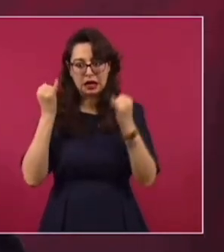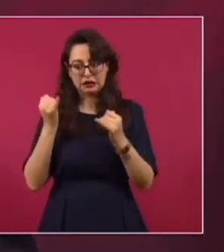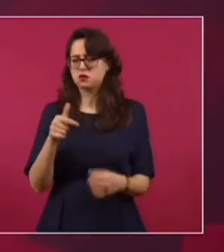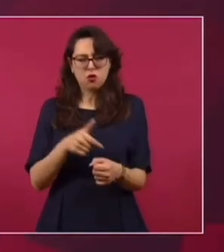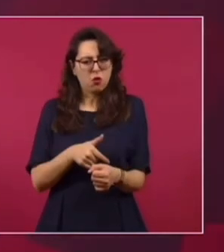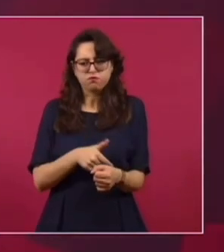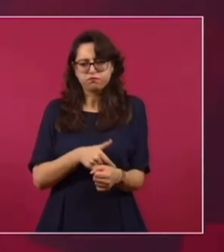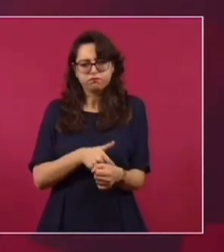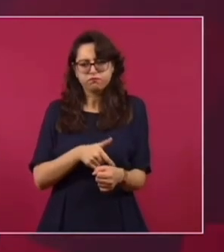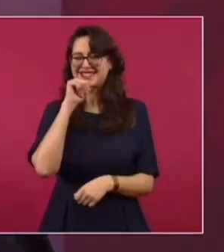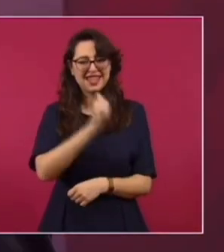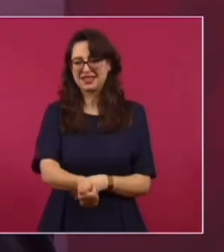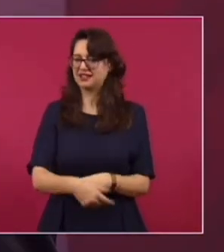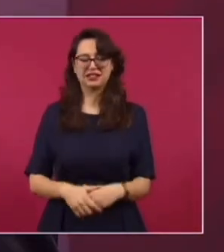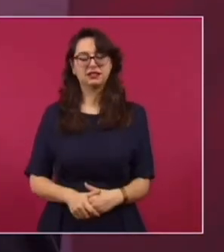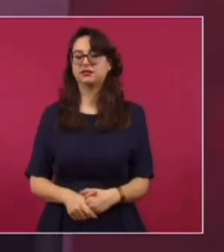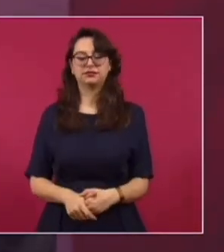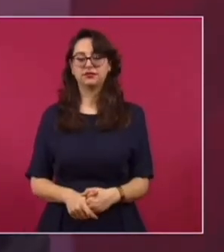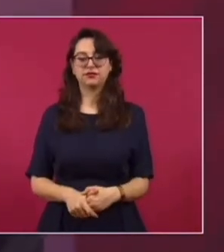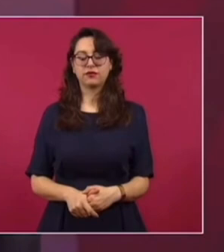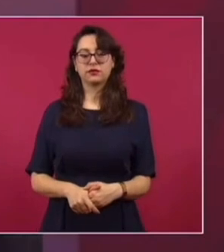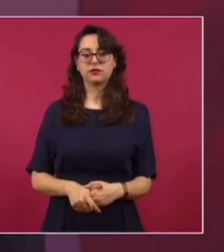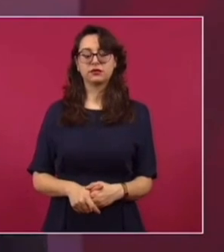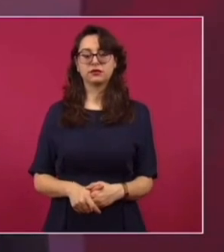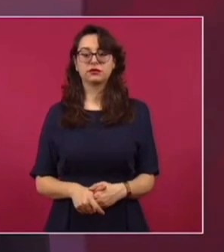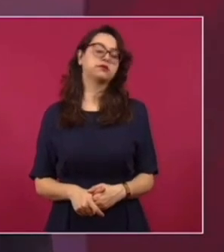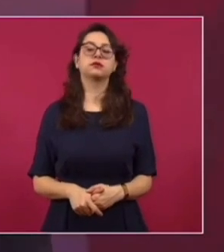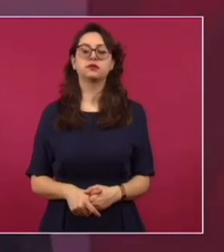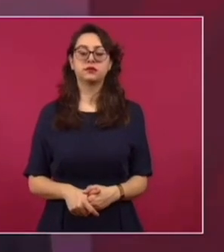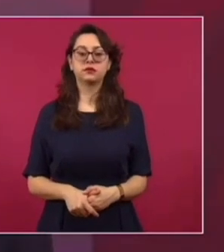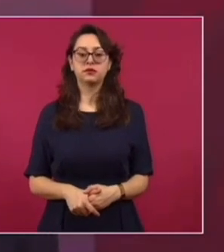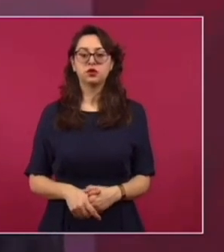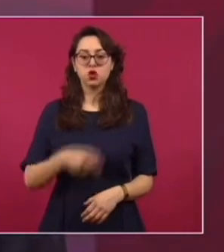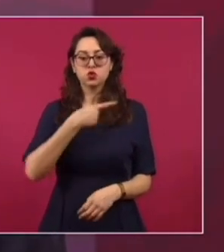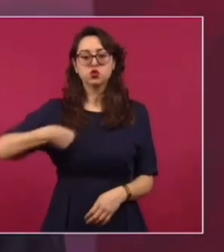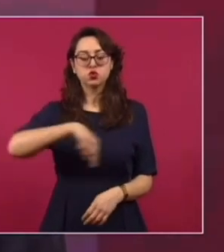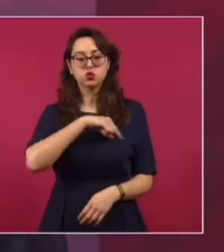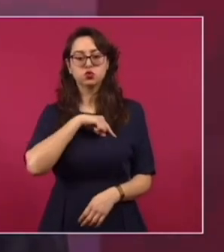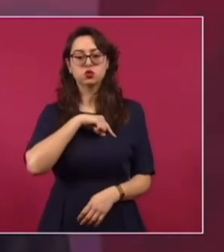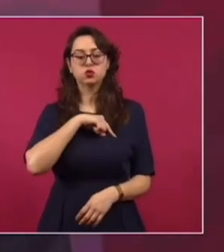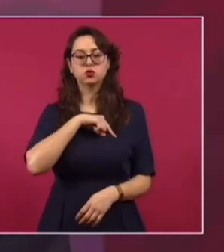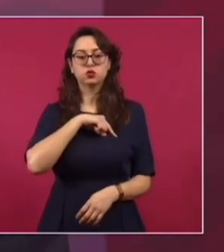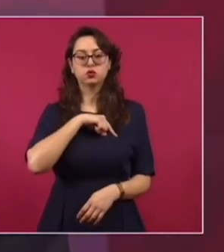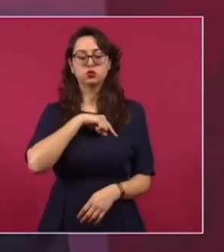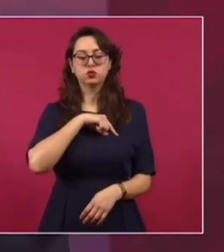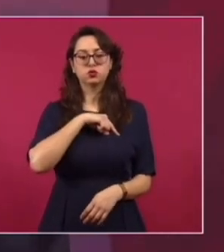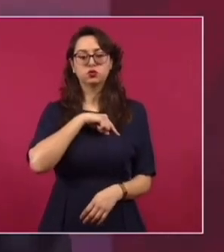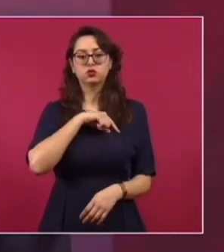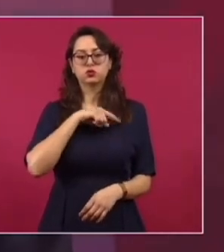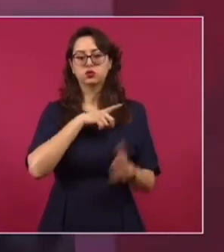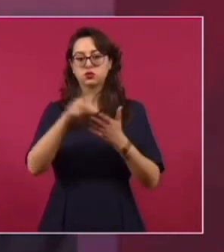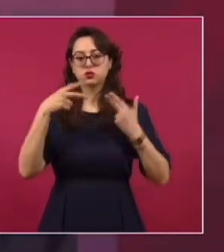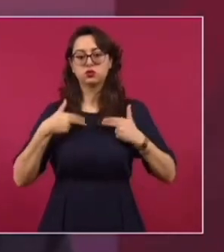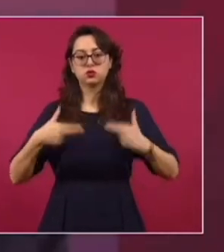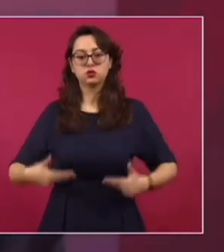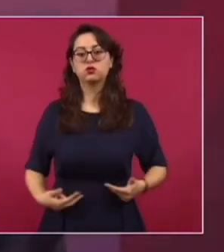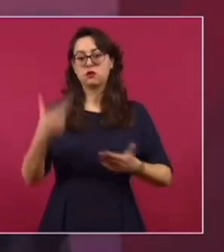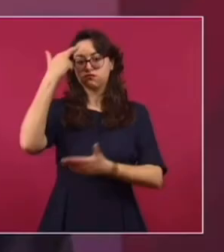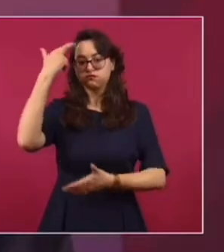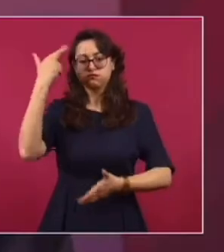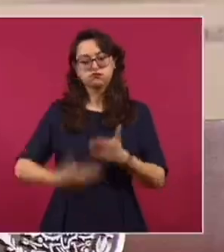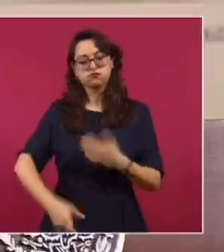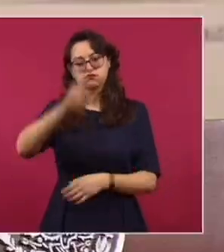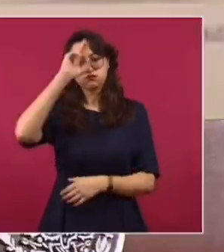los hechos, de proteger a nadie. No se permite en nuestro gobierno la violación de derechos humanos, ni se